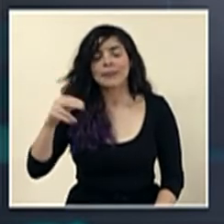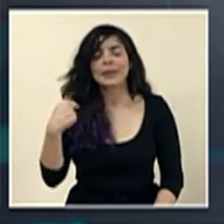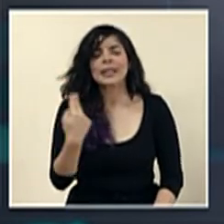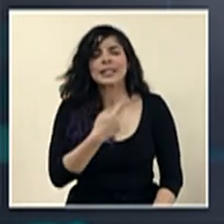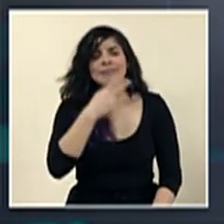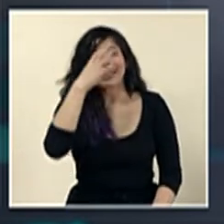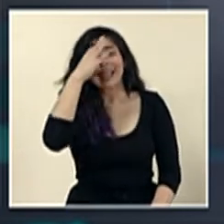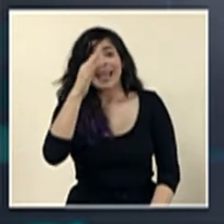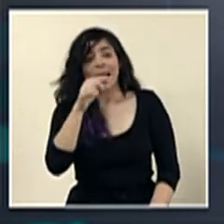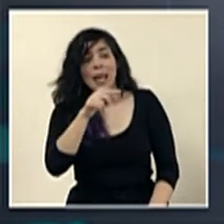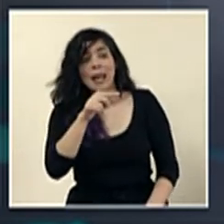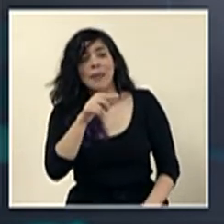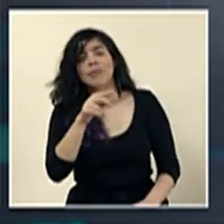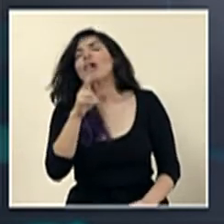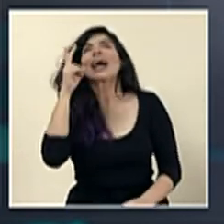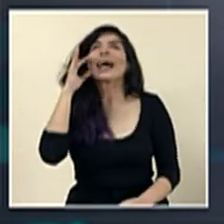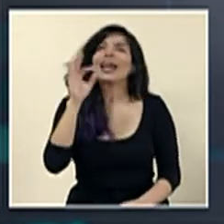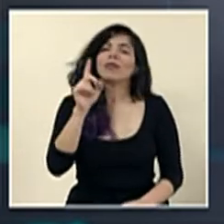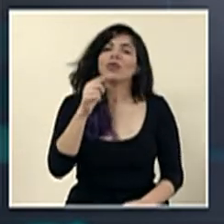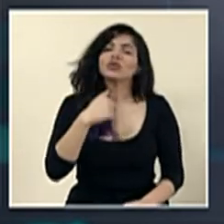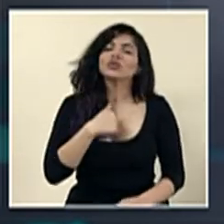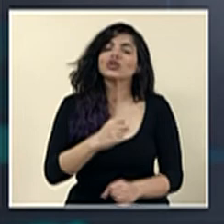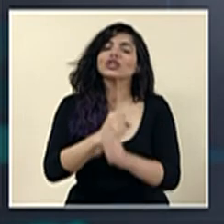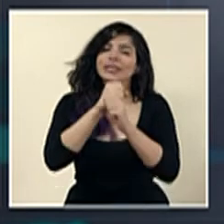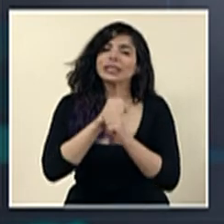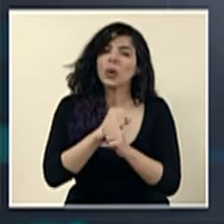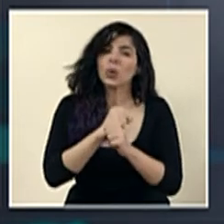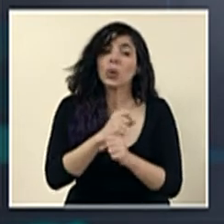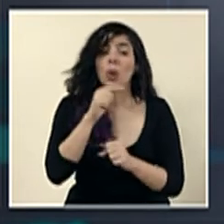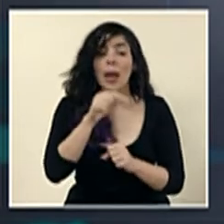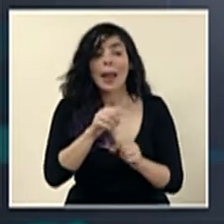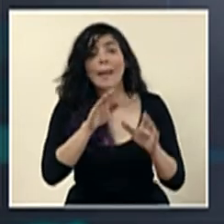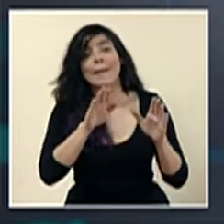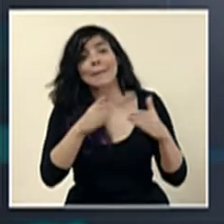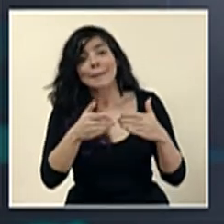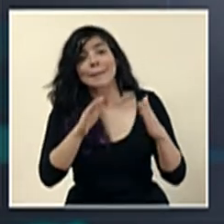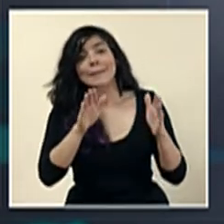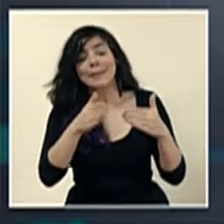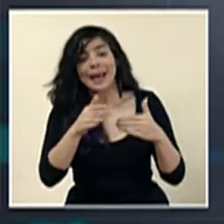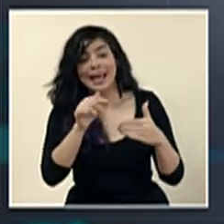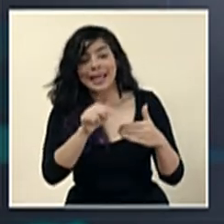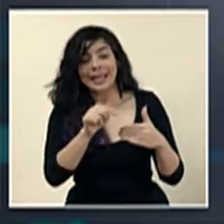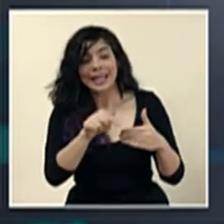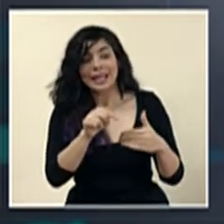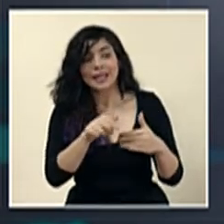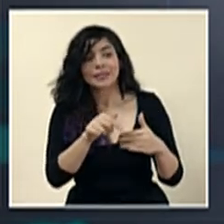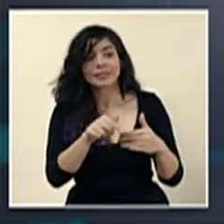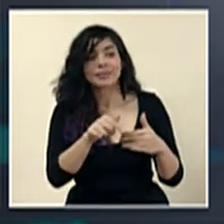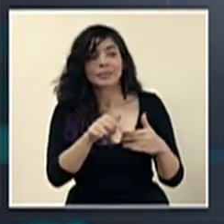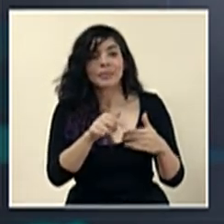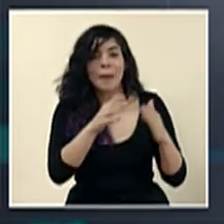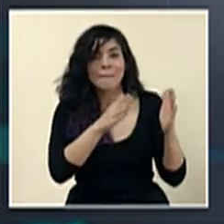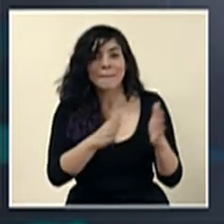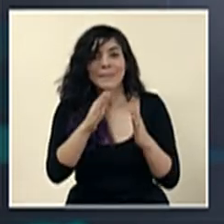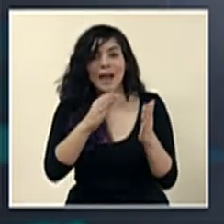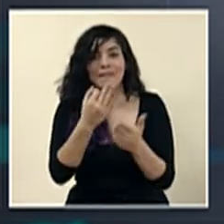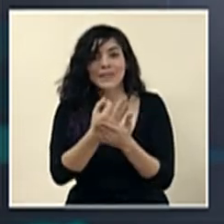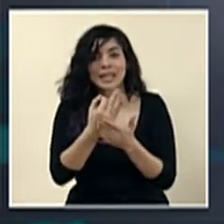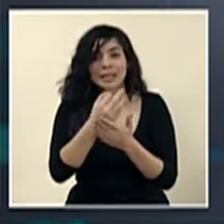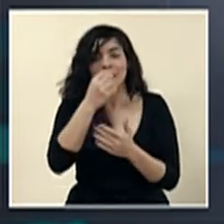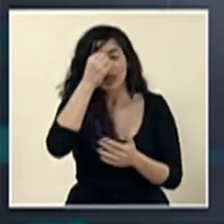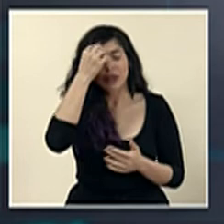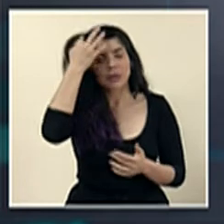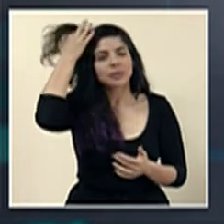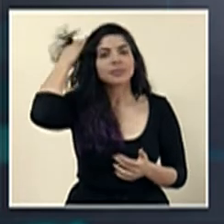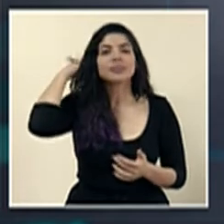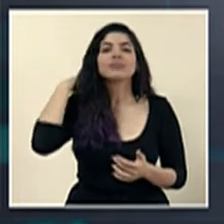que estoy seguro que este paquete de este plan de financiamiento es